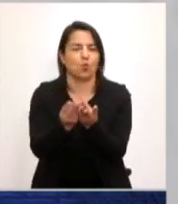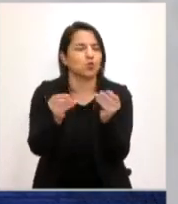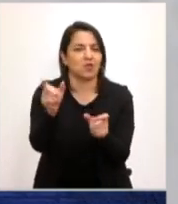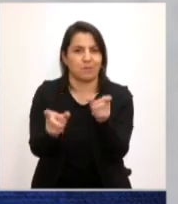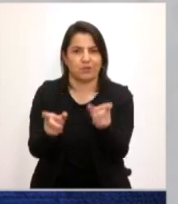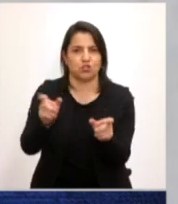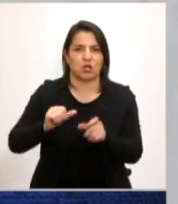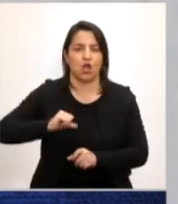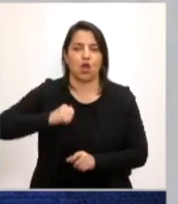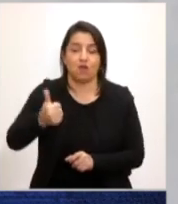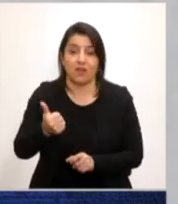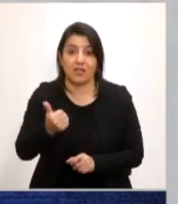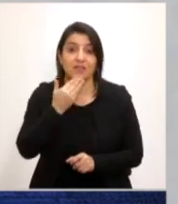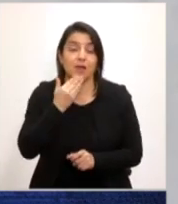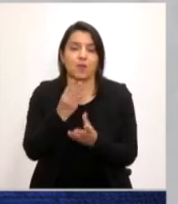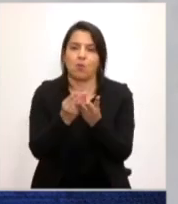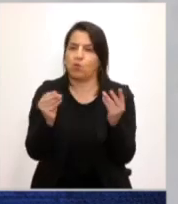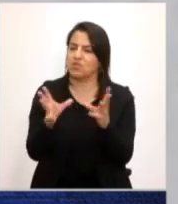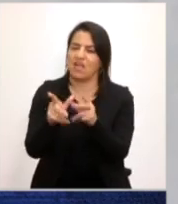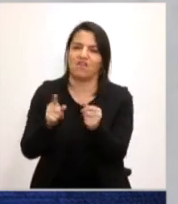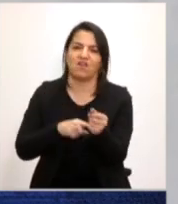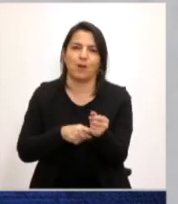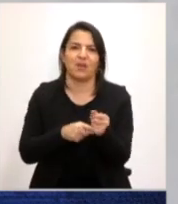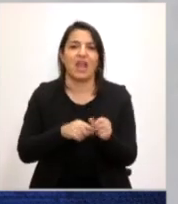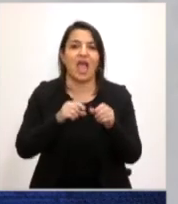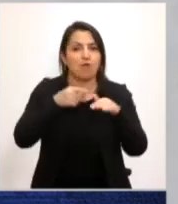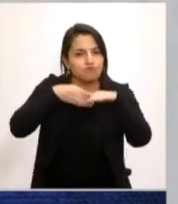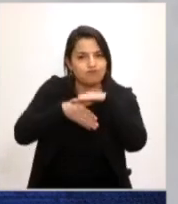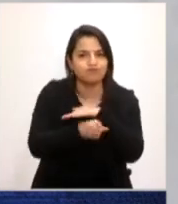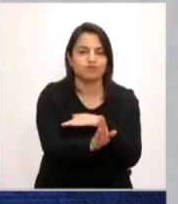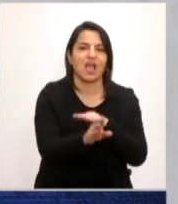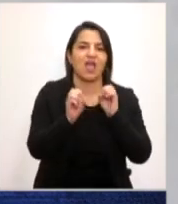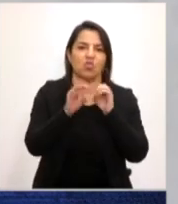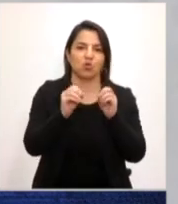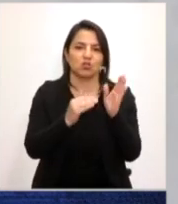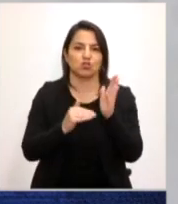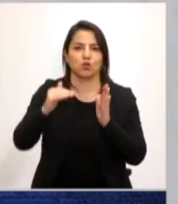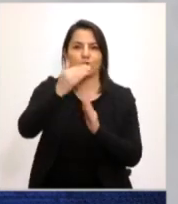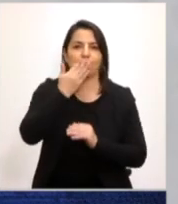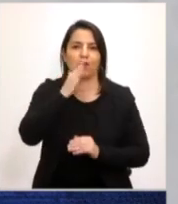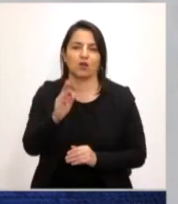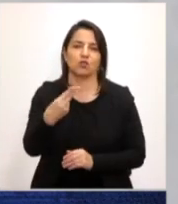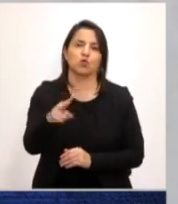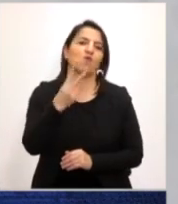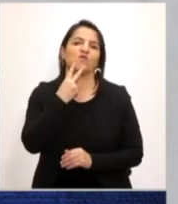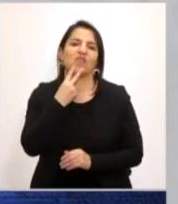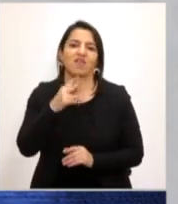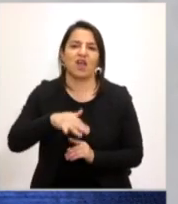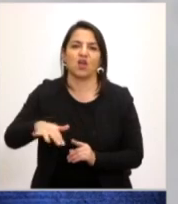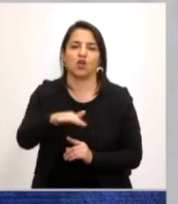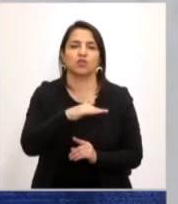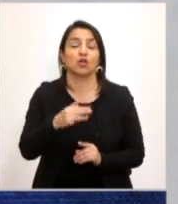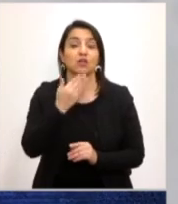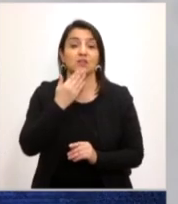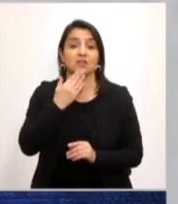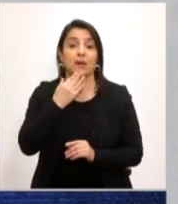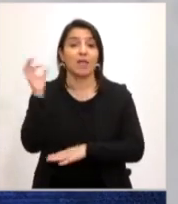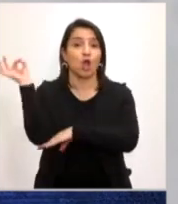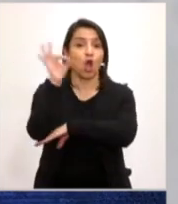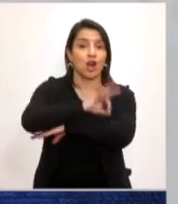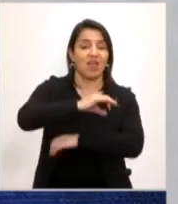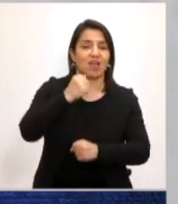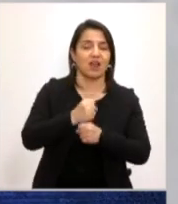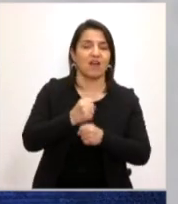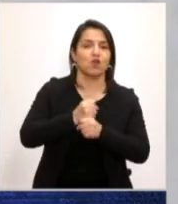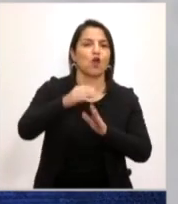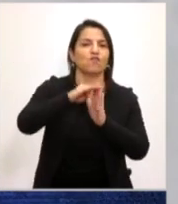y muchas familias a la educación superior, mejorando su vida y sus condiciones. La rebaja de la jornada laboral a 40 horas aprobada